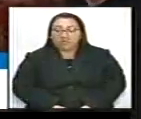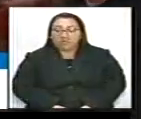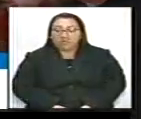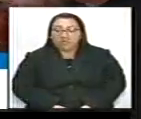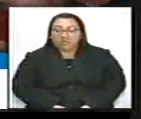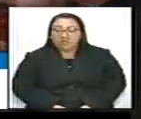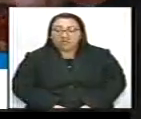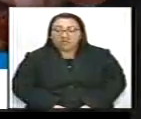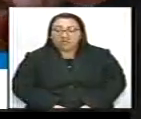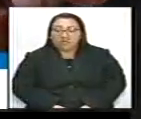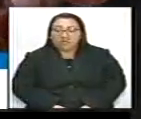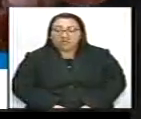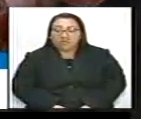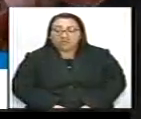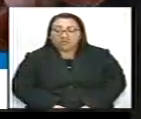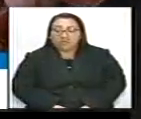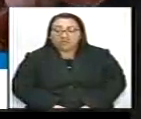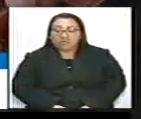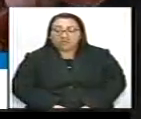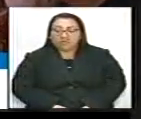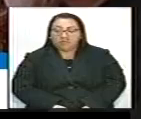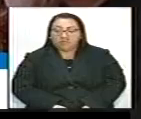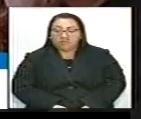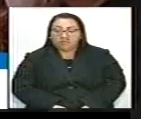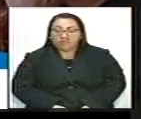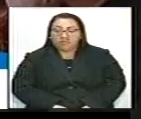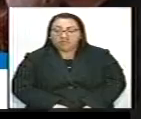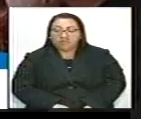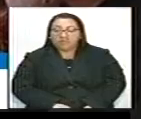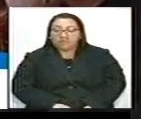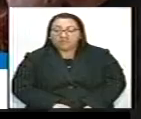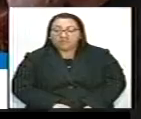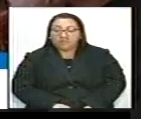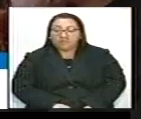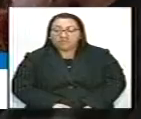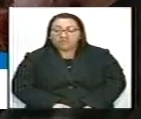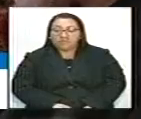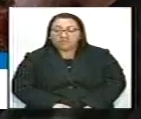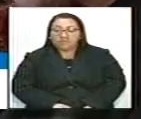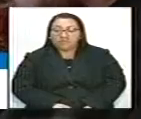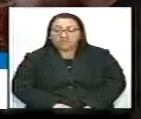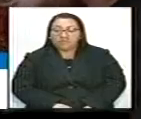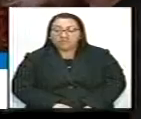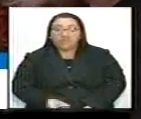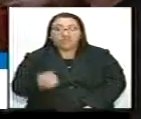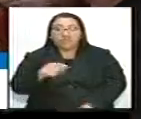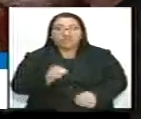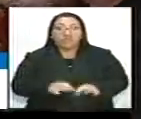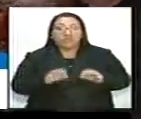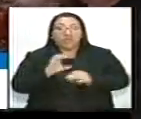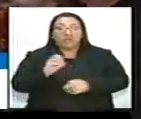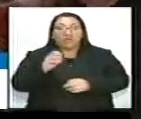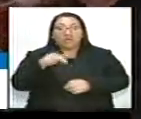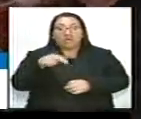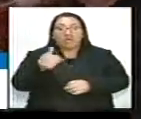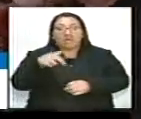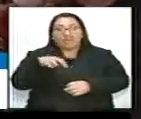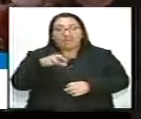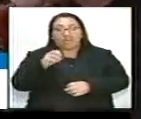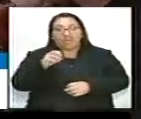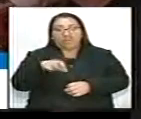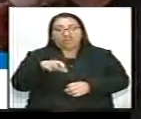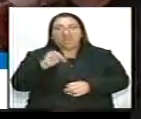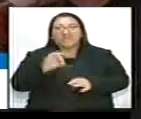tristemente. Entonces, presidente, por ello es la importancia del CONAPOC. Esto tiene que empezar a funcionar, hay que